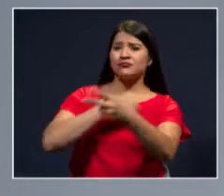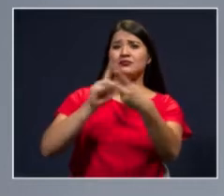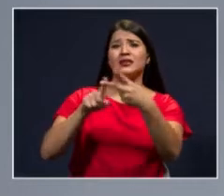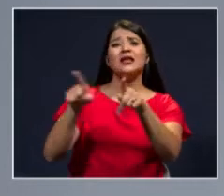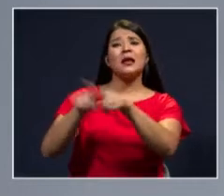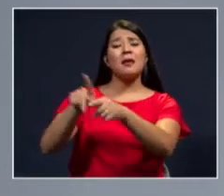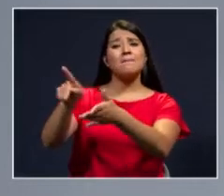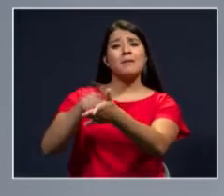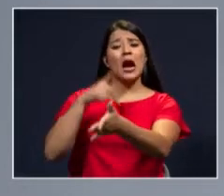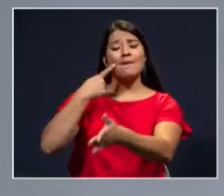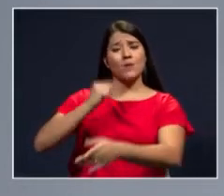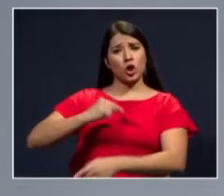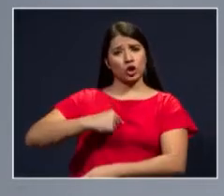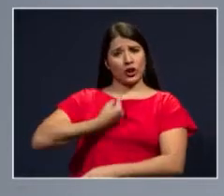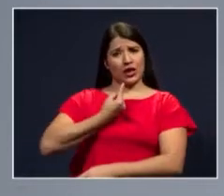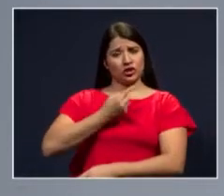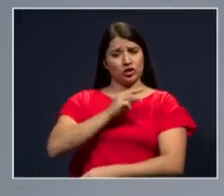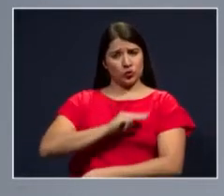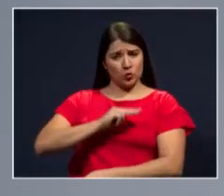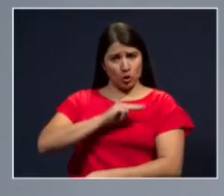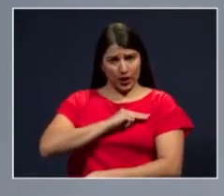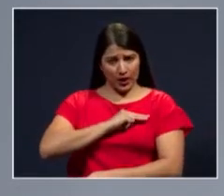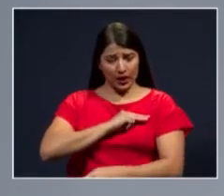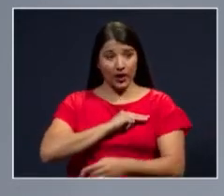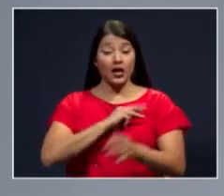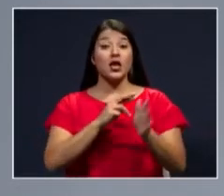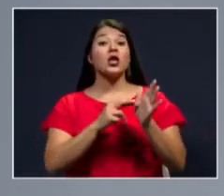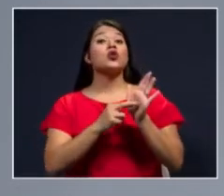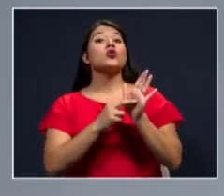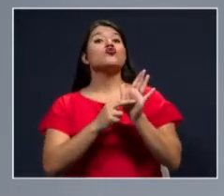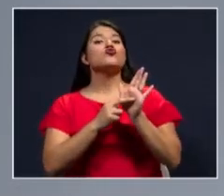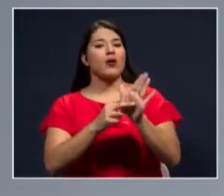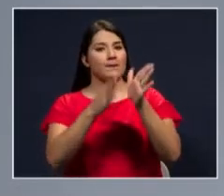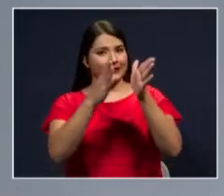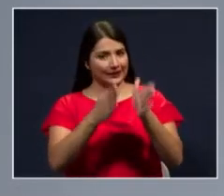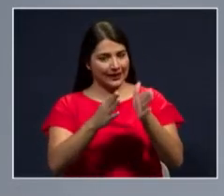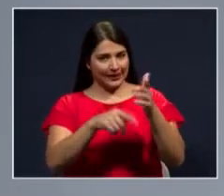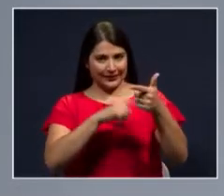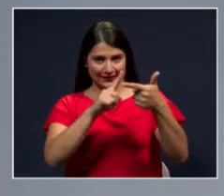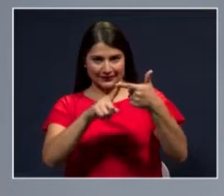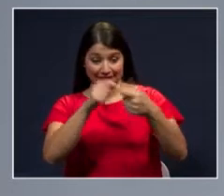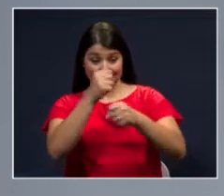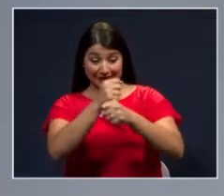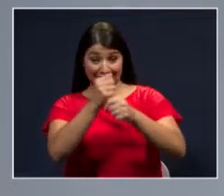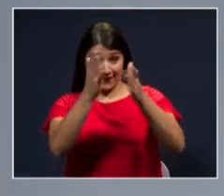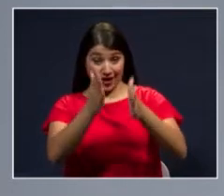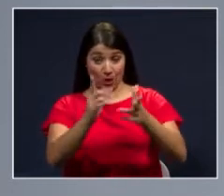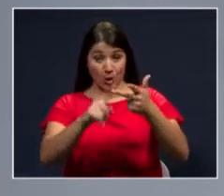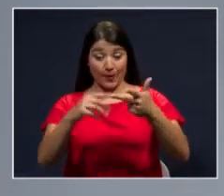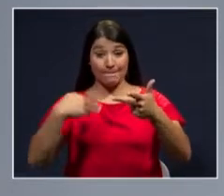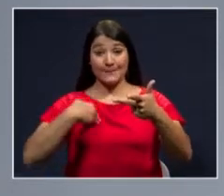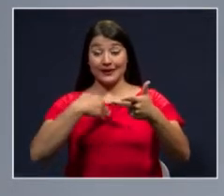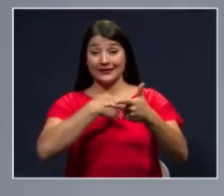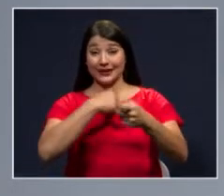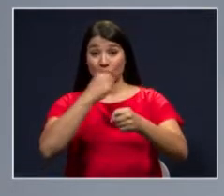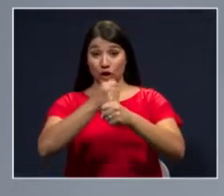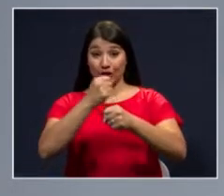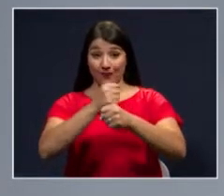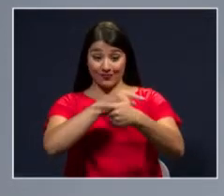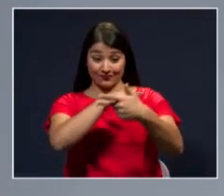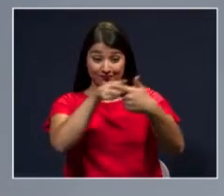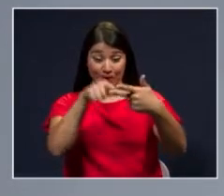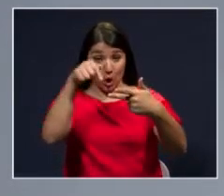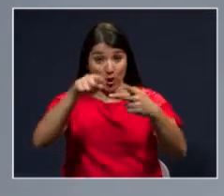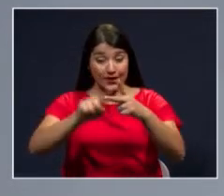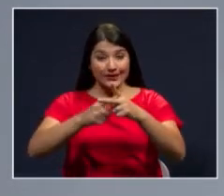moral. Representantes de Chiquita Brand, los trabajadores y el Ministerio de Trabajo iniciaron hoy el proceso de diálogo que busca